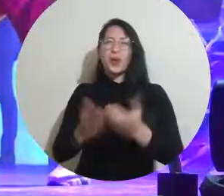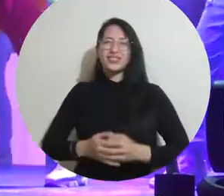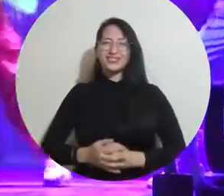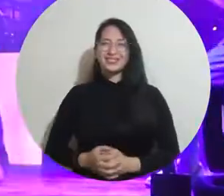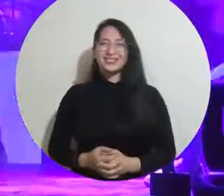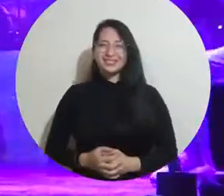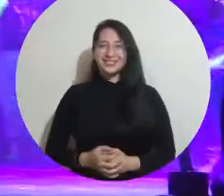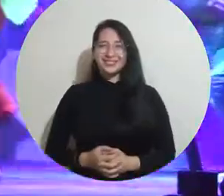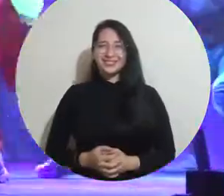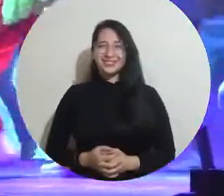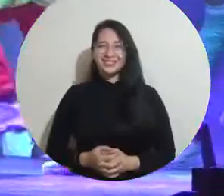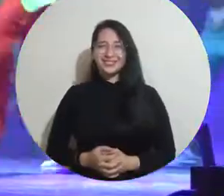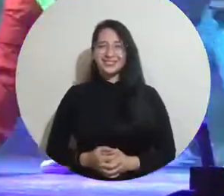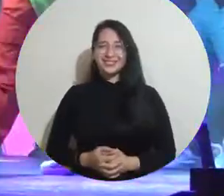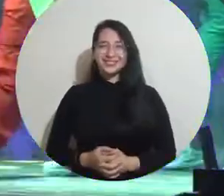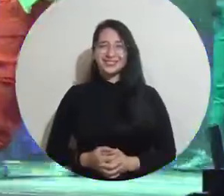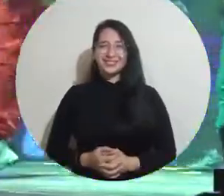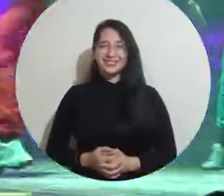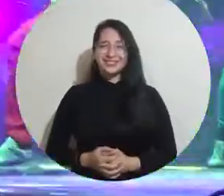beat